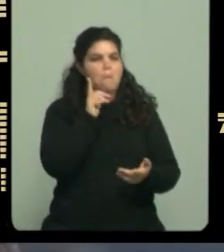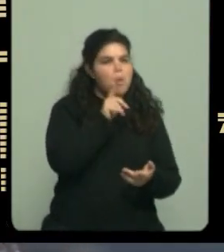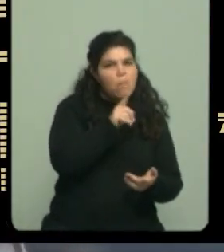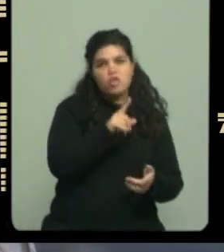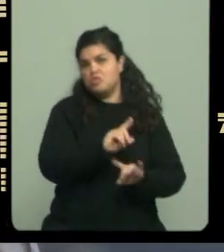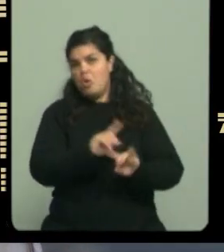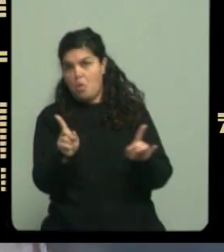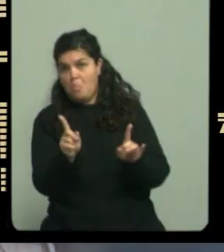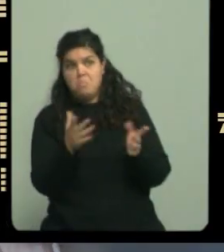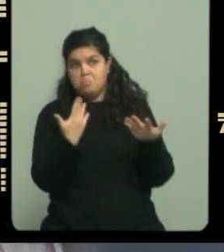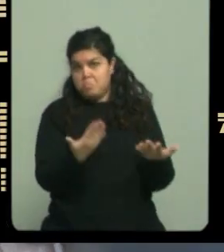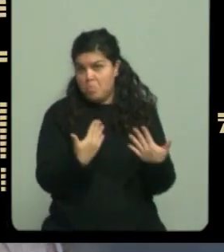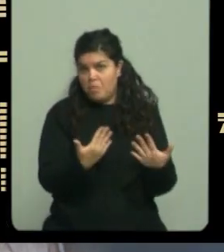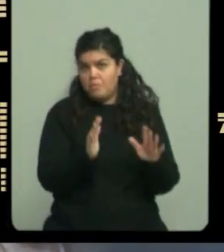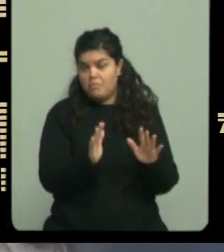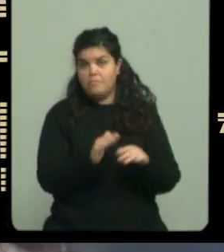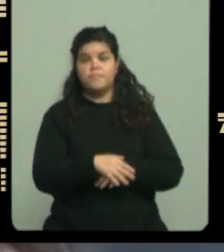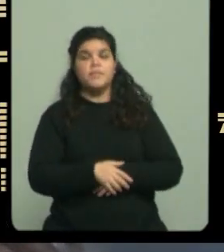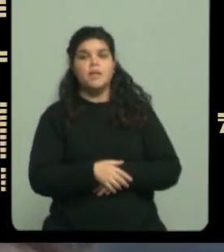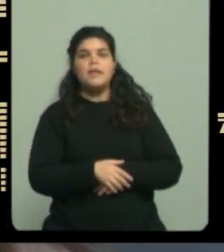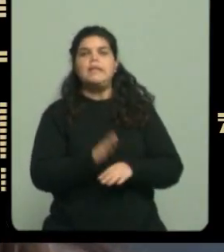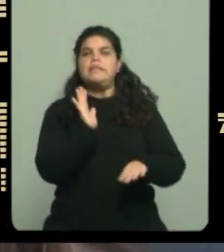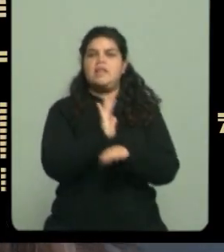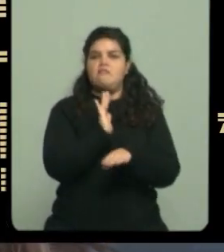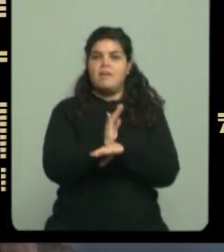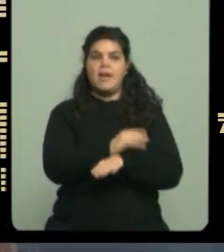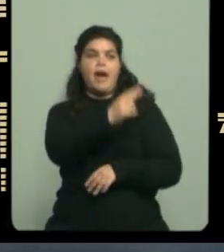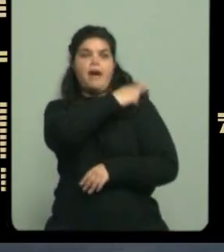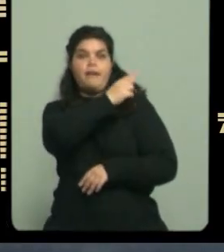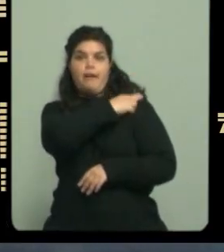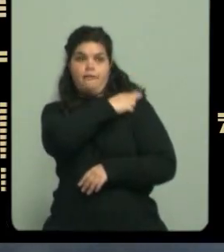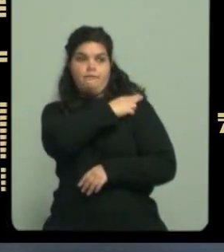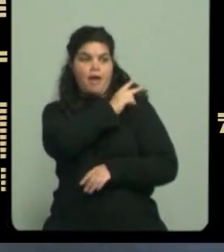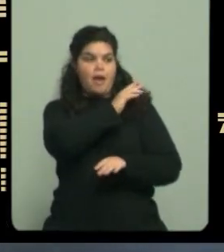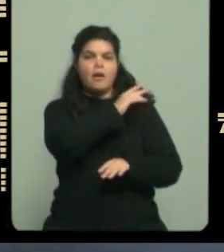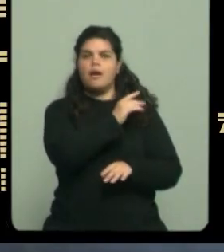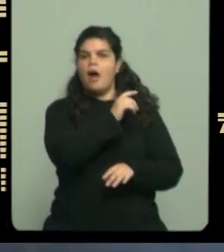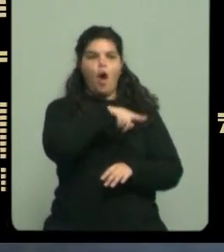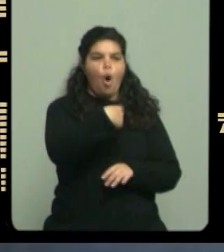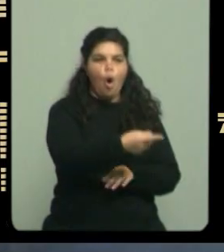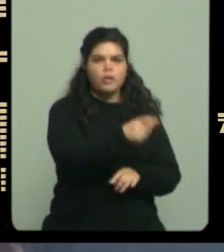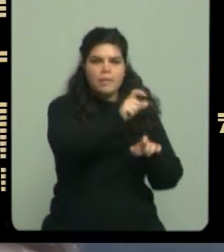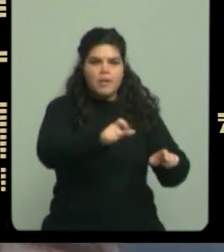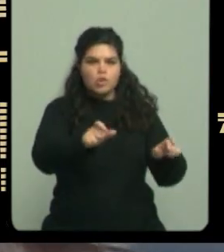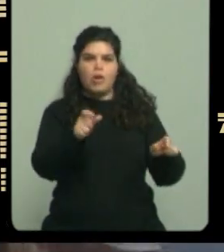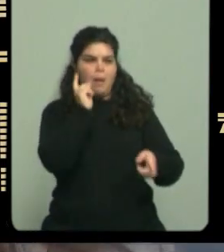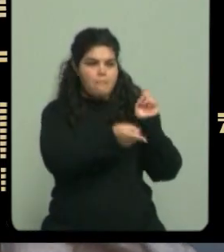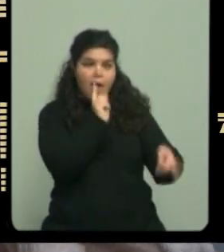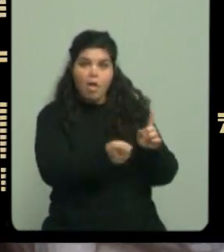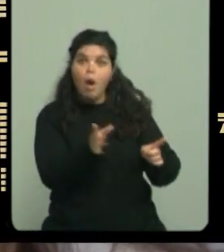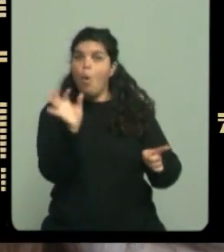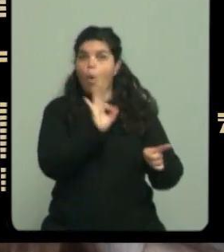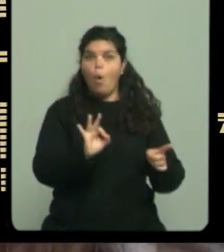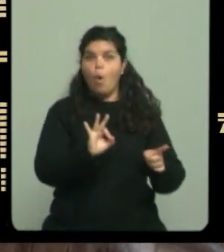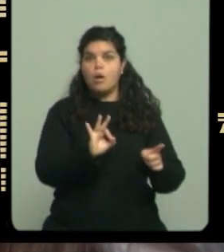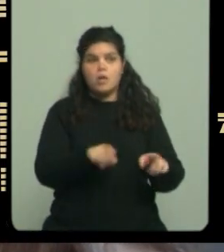omisión, y también que puede ser no solamente en relación como vertical de jefe-jefa, sino puede también ser entre pares. Entre